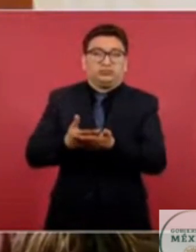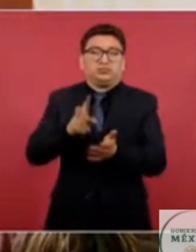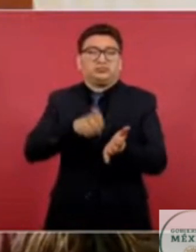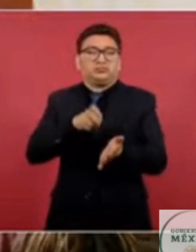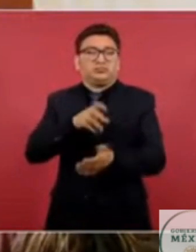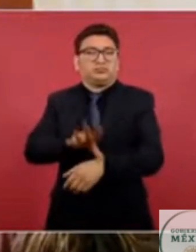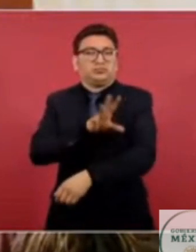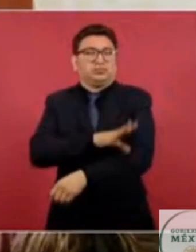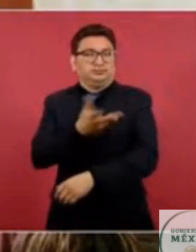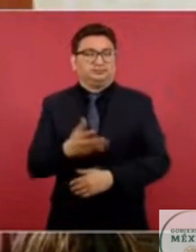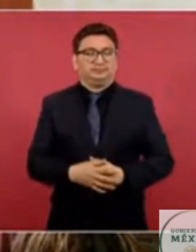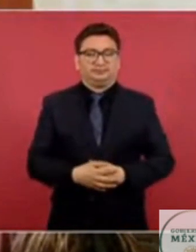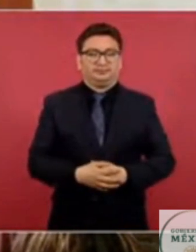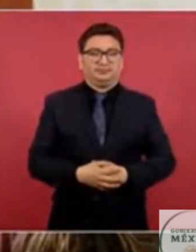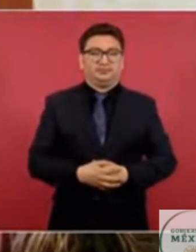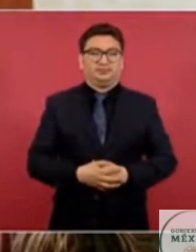eléctrica.